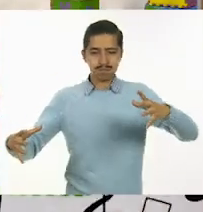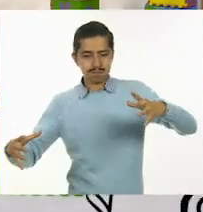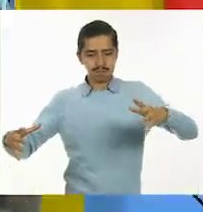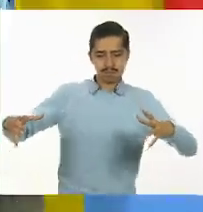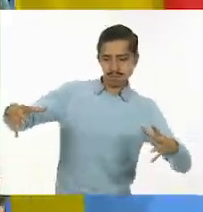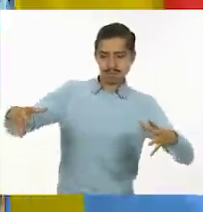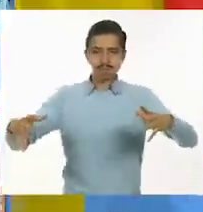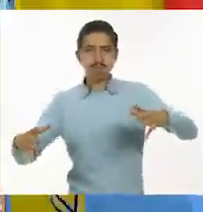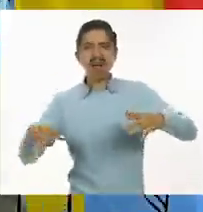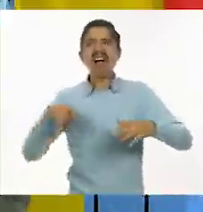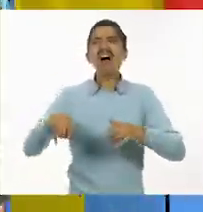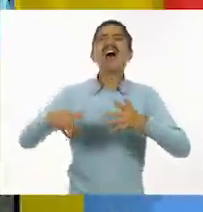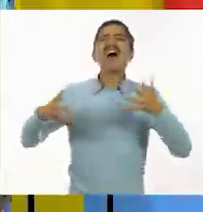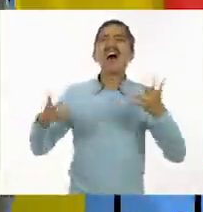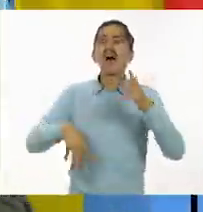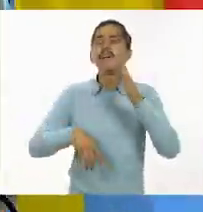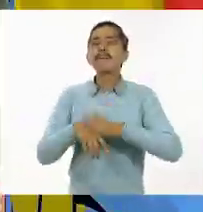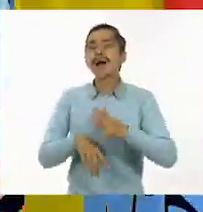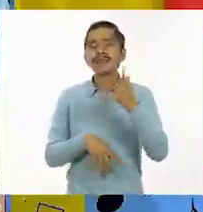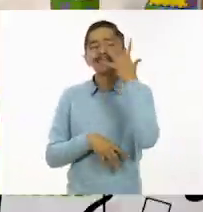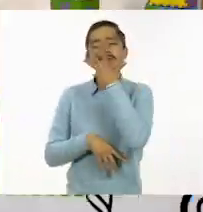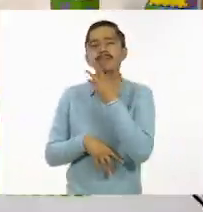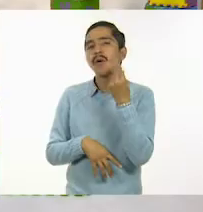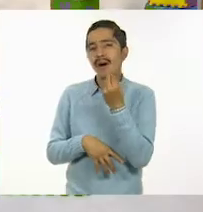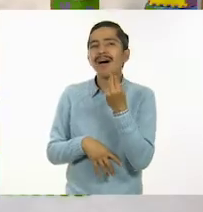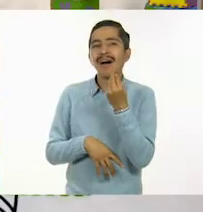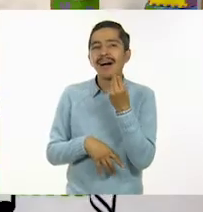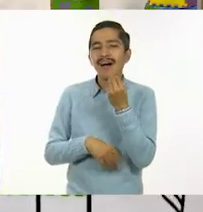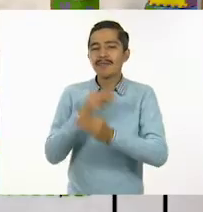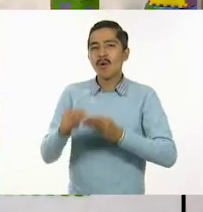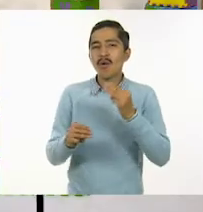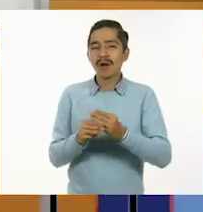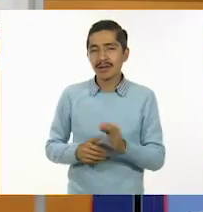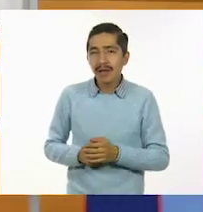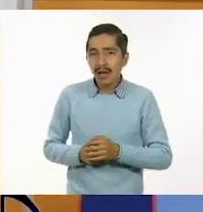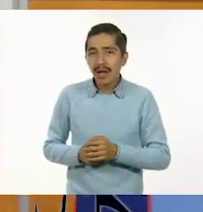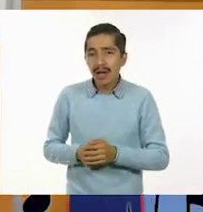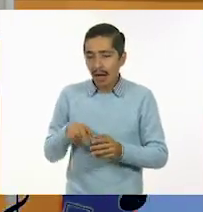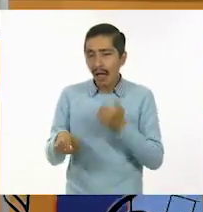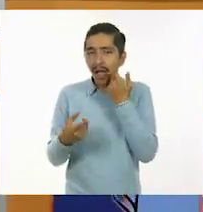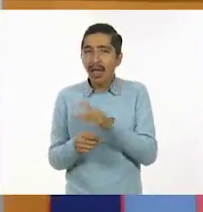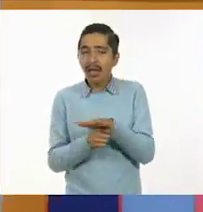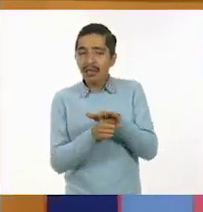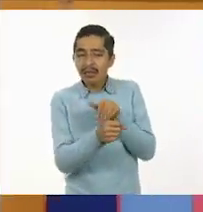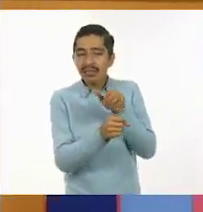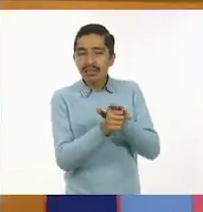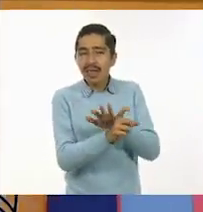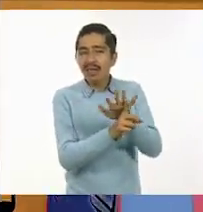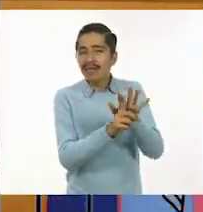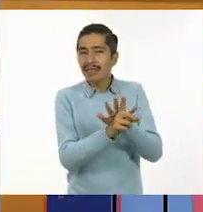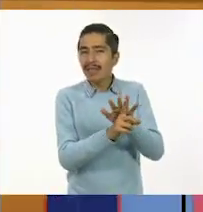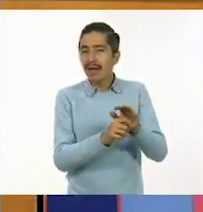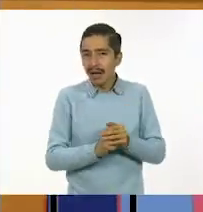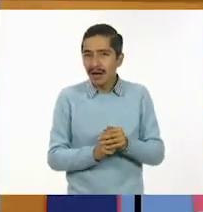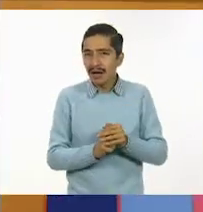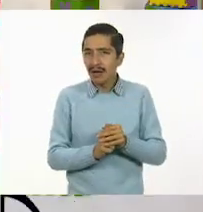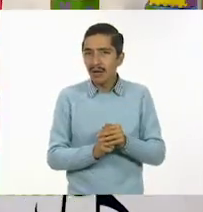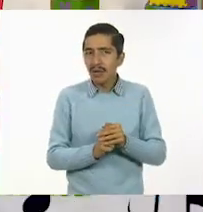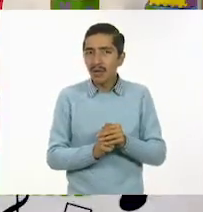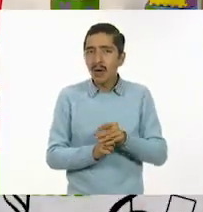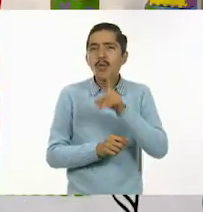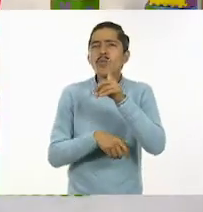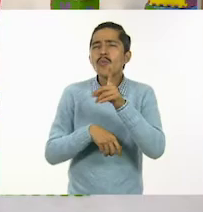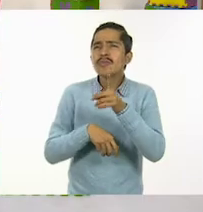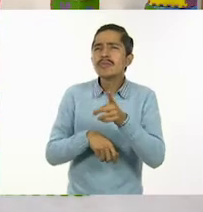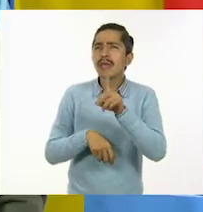¿Qué quería ser la más bella del mundo? Y para poder a todos conquistar.